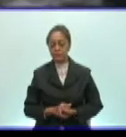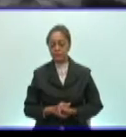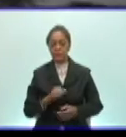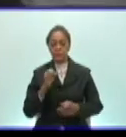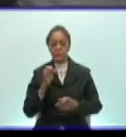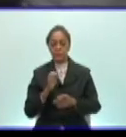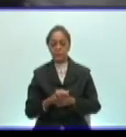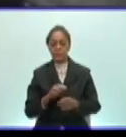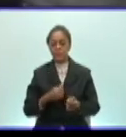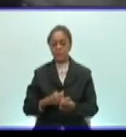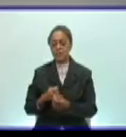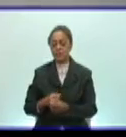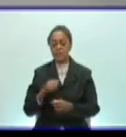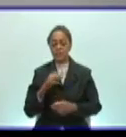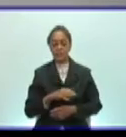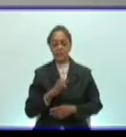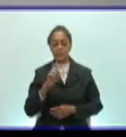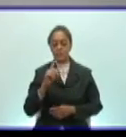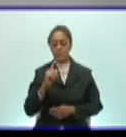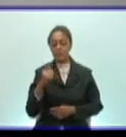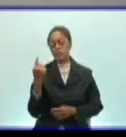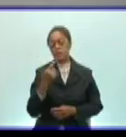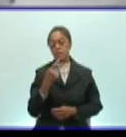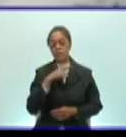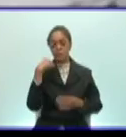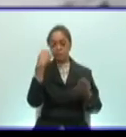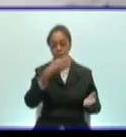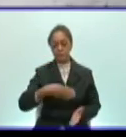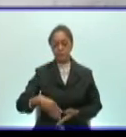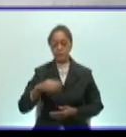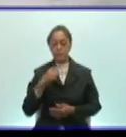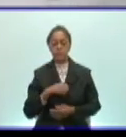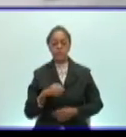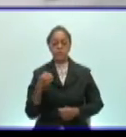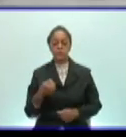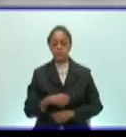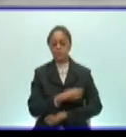Comienza la batalla de Girón. Las primeras víctimas son civiles.